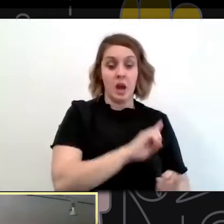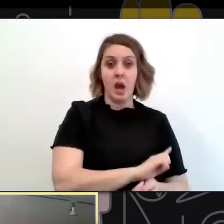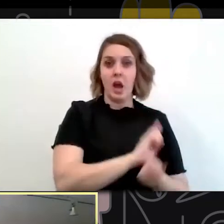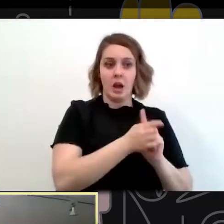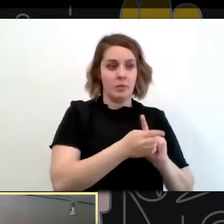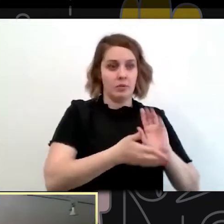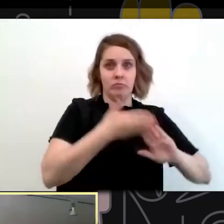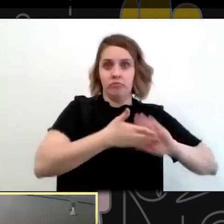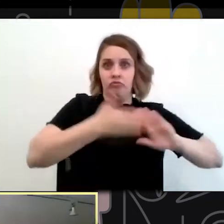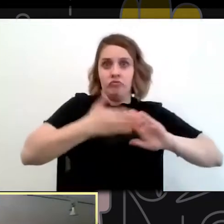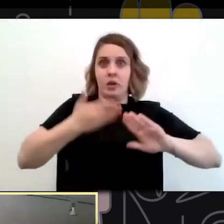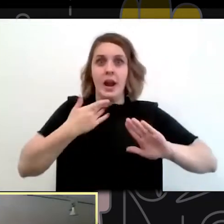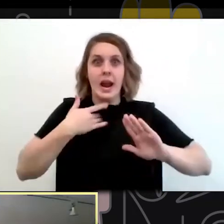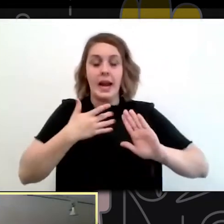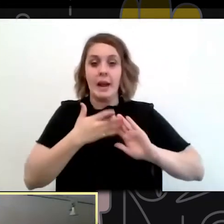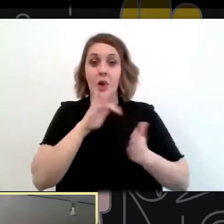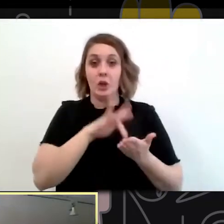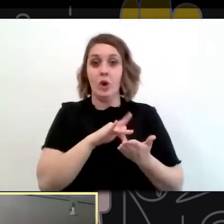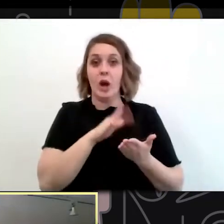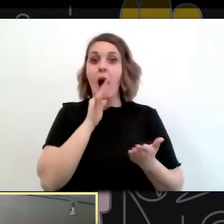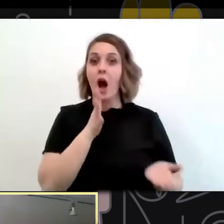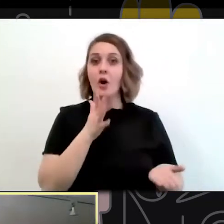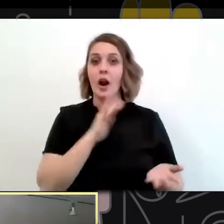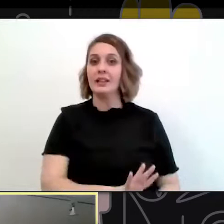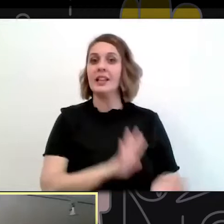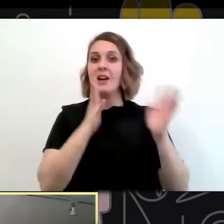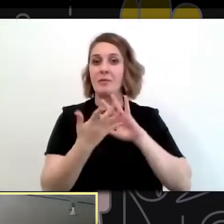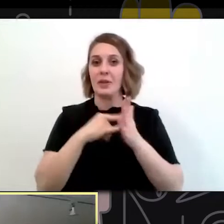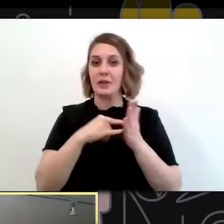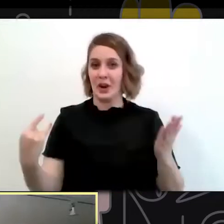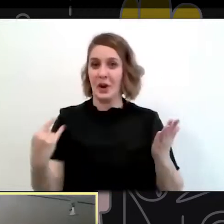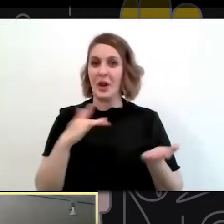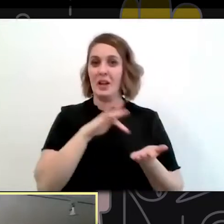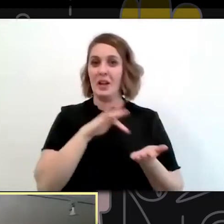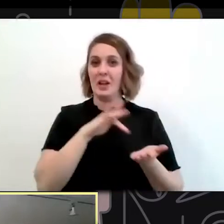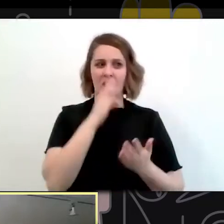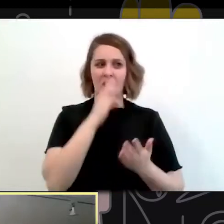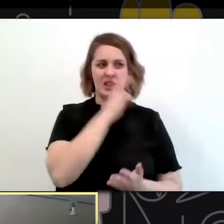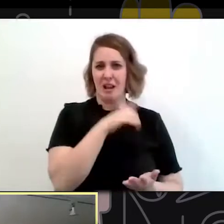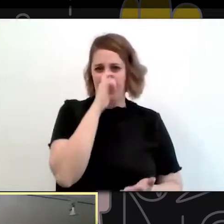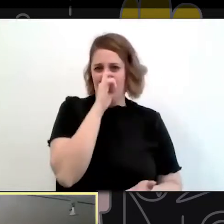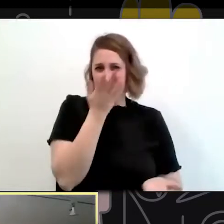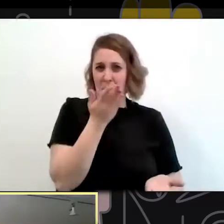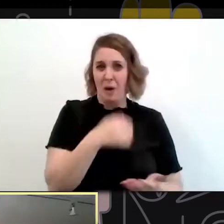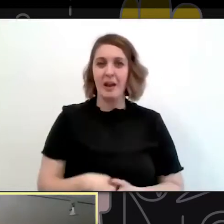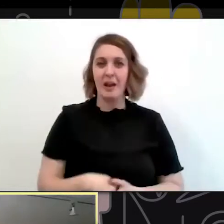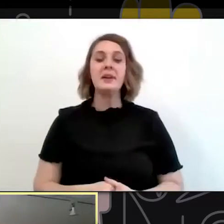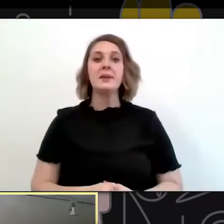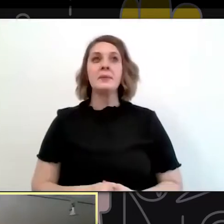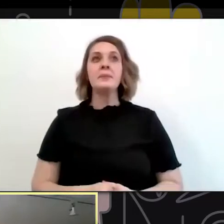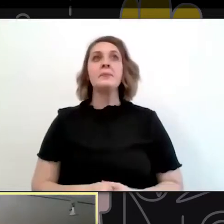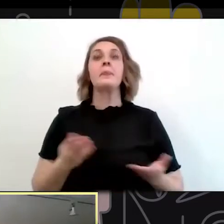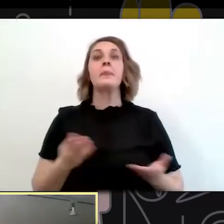tiene lugar en esta transformación tecnológica. Hemos combinado la